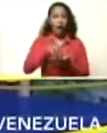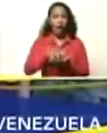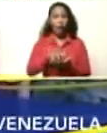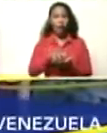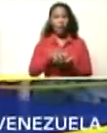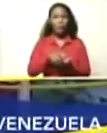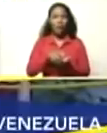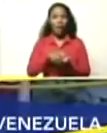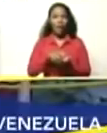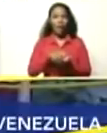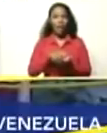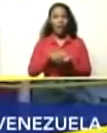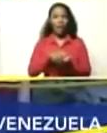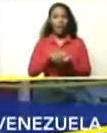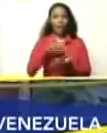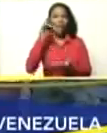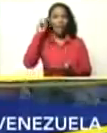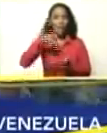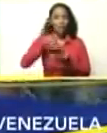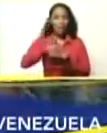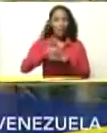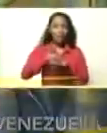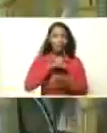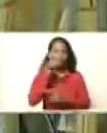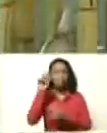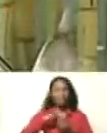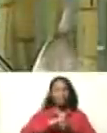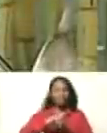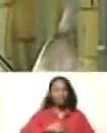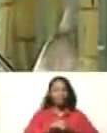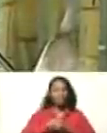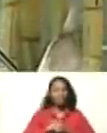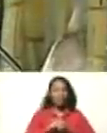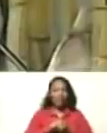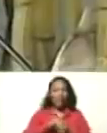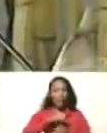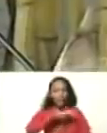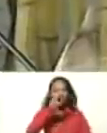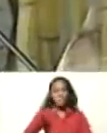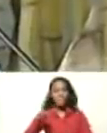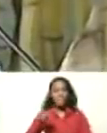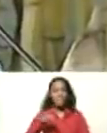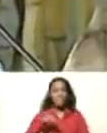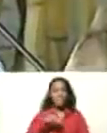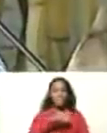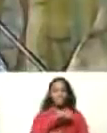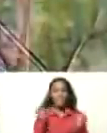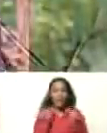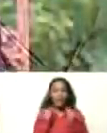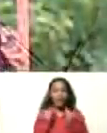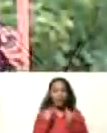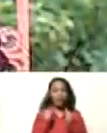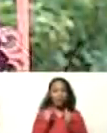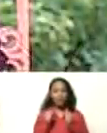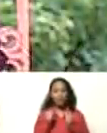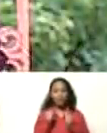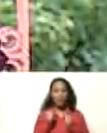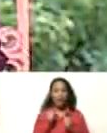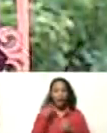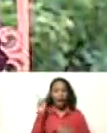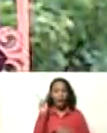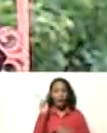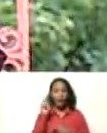Carabobo, allá en Trujillo, en las montañas de Trujillo, en las montañas de Mérida, allá en el